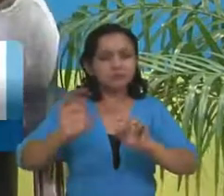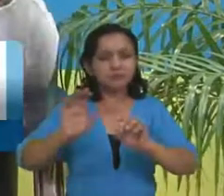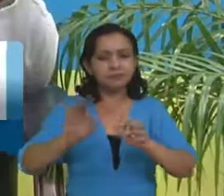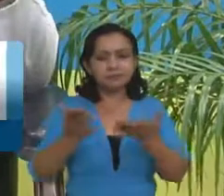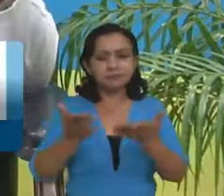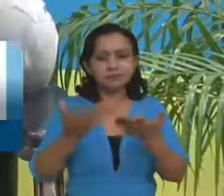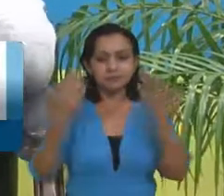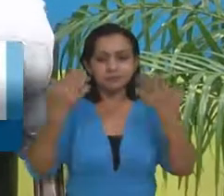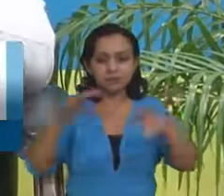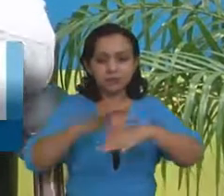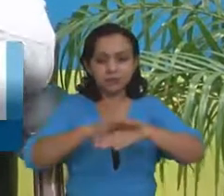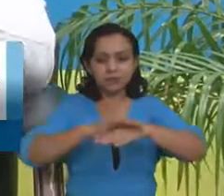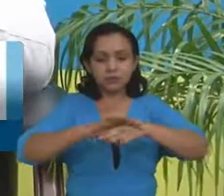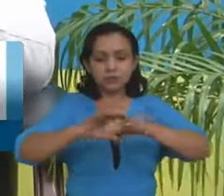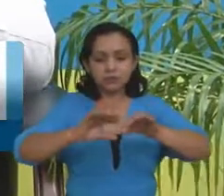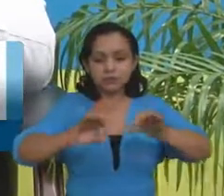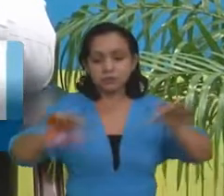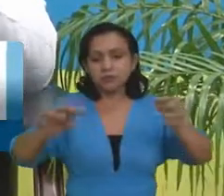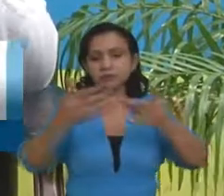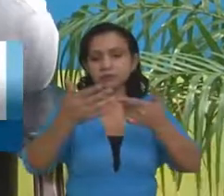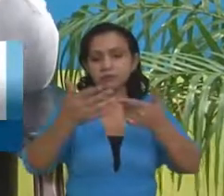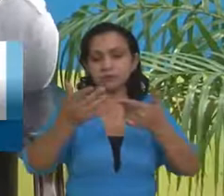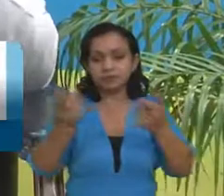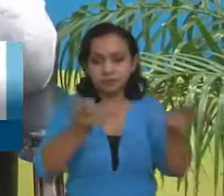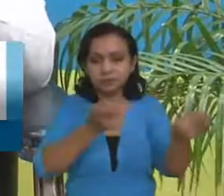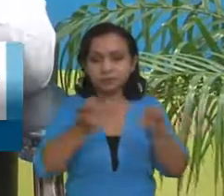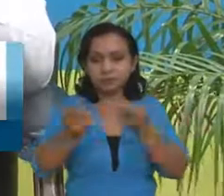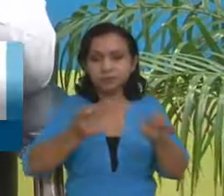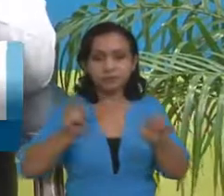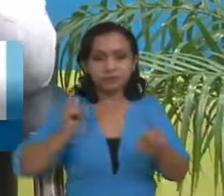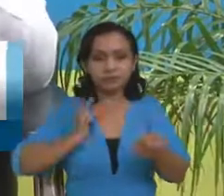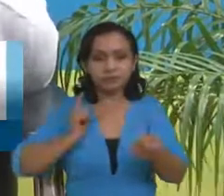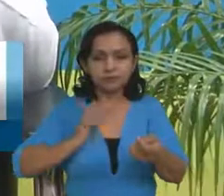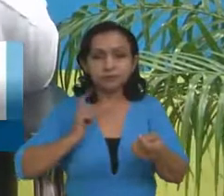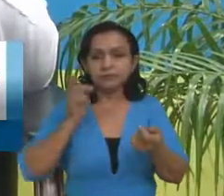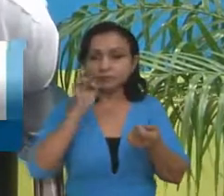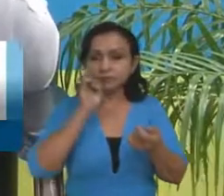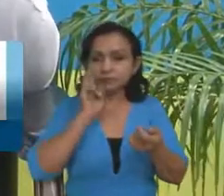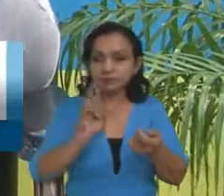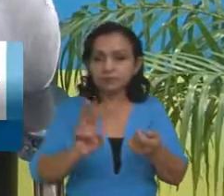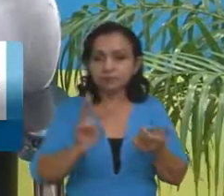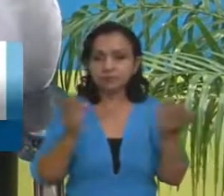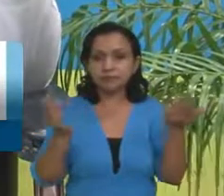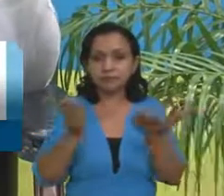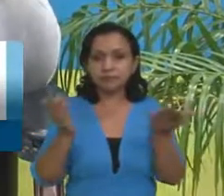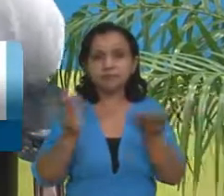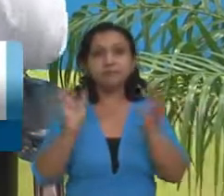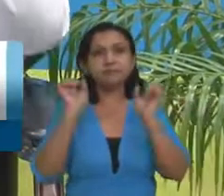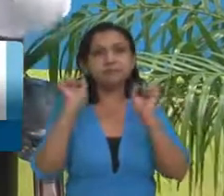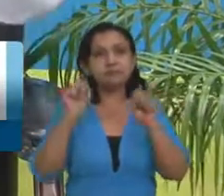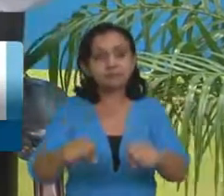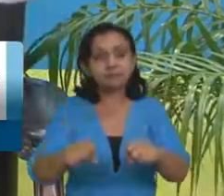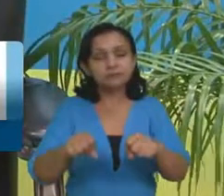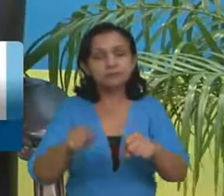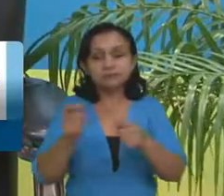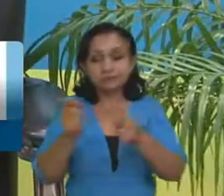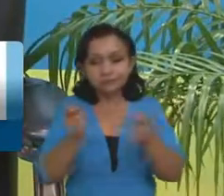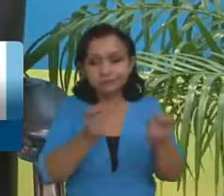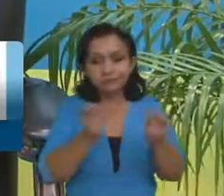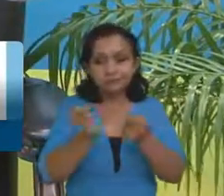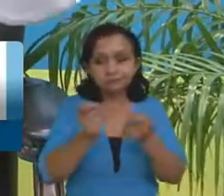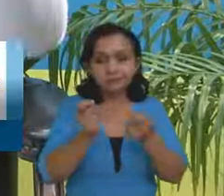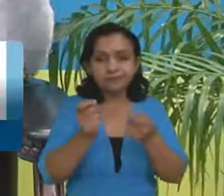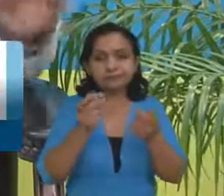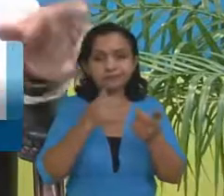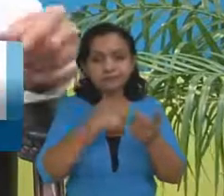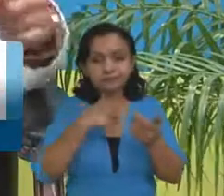son cosas pues que nosotros manejamos y tenemos en cuenta hasta dónde podría remodelar o